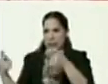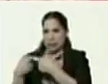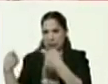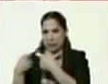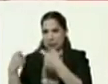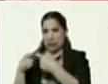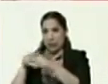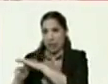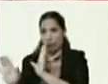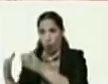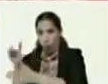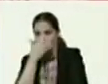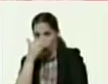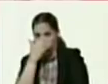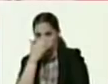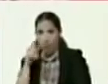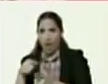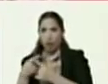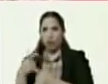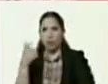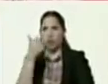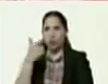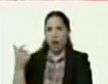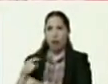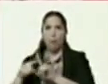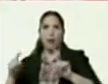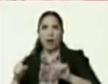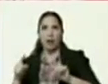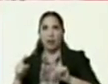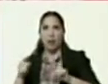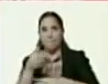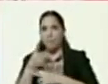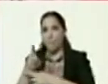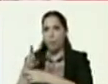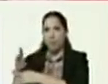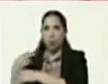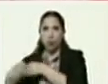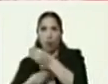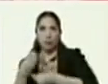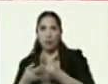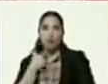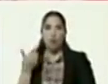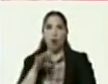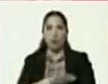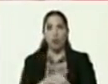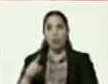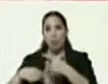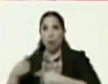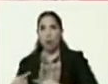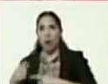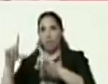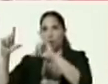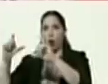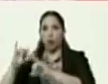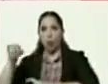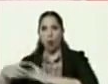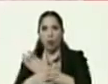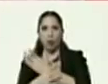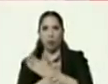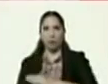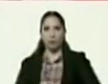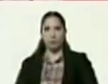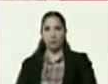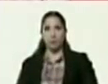la banda Los Rastrojos los estaban buscando para ajusticiarlos, para ser asesinados, después de que se tomara esa fotografía.